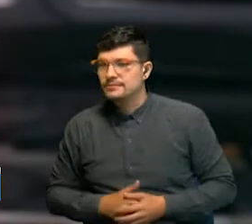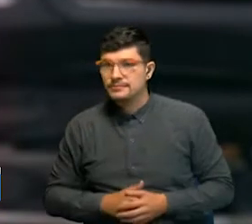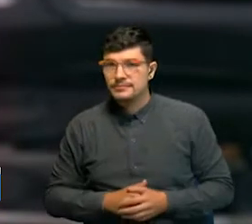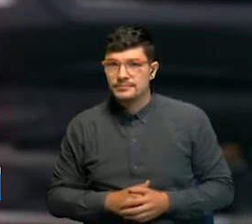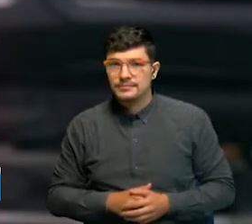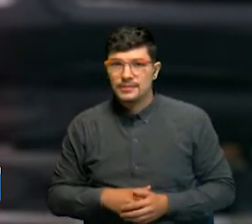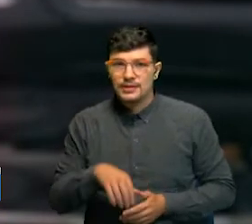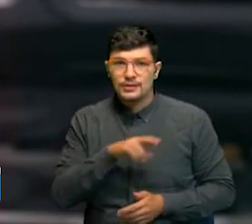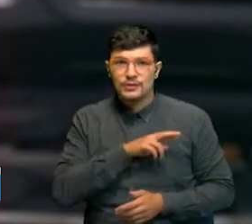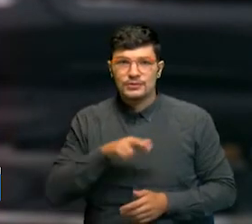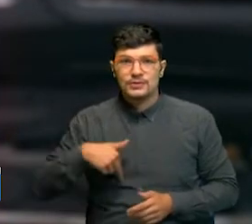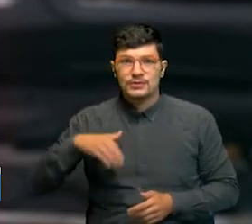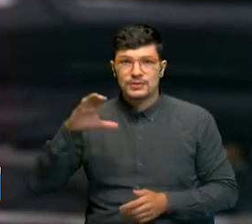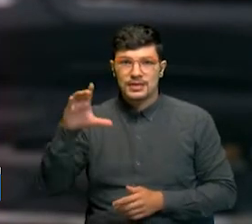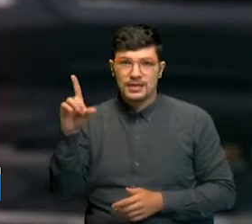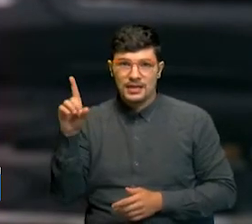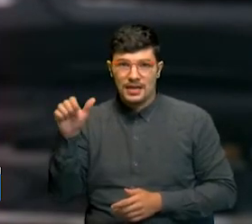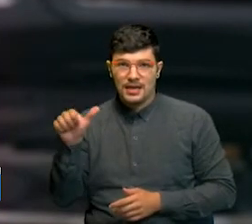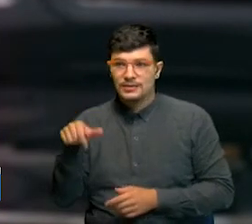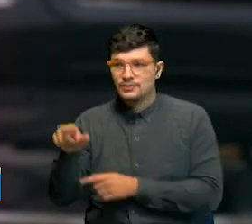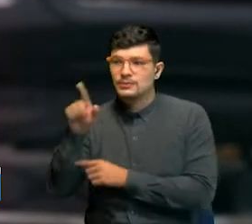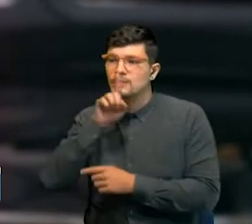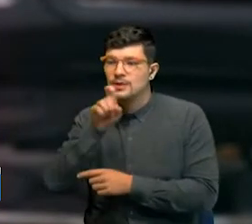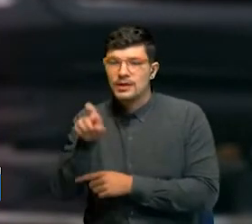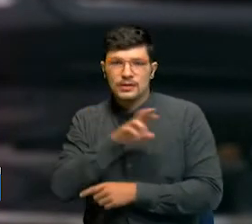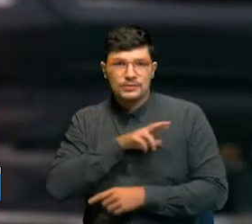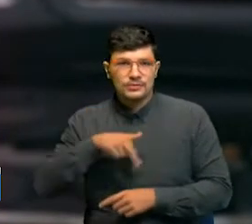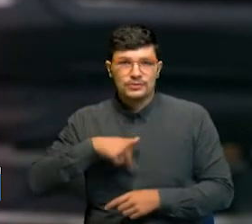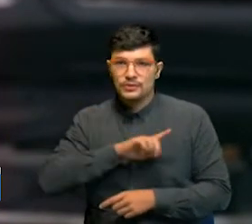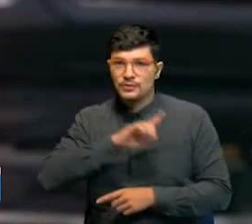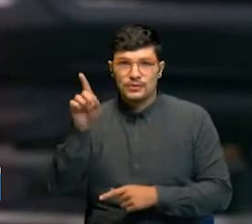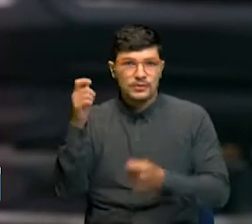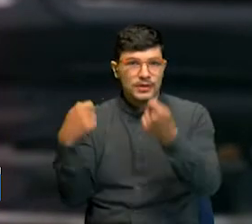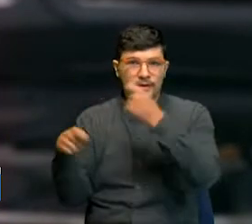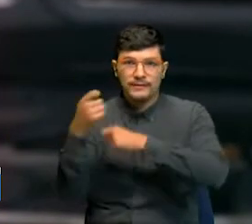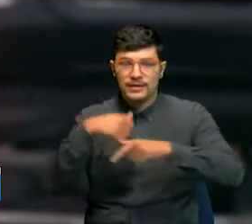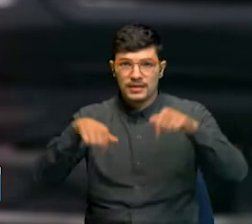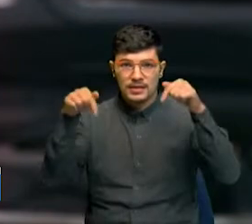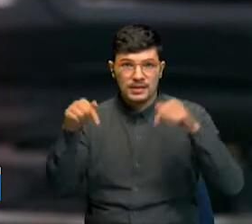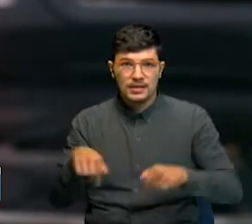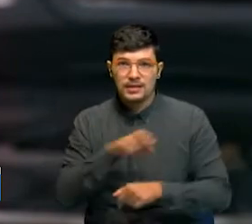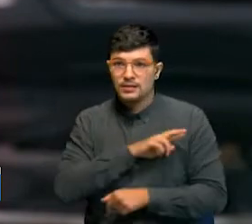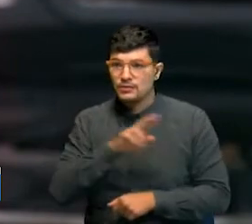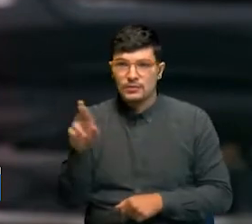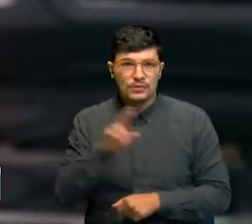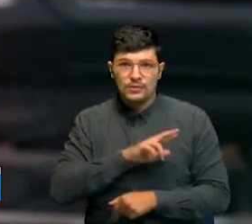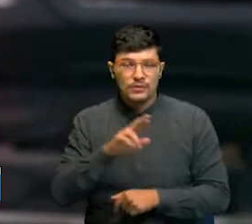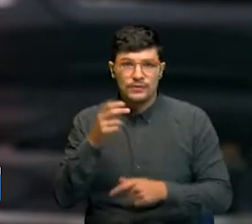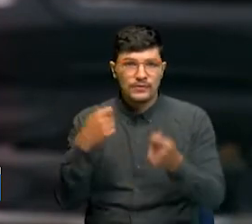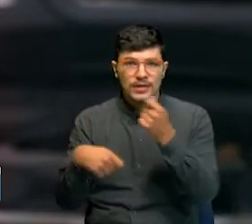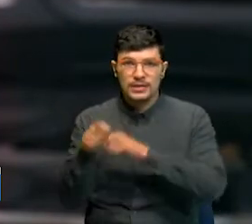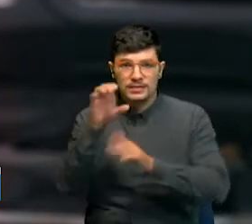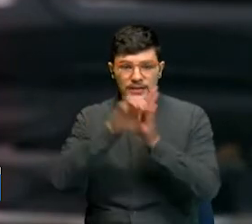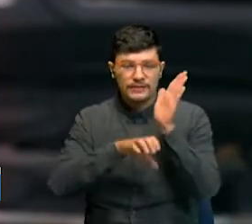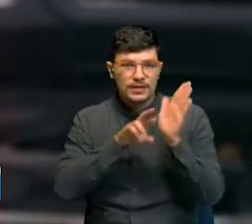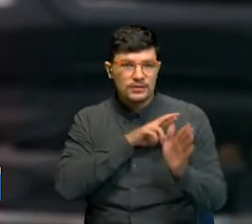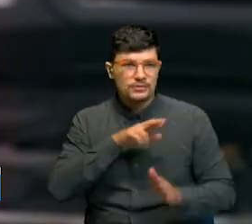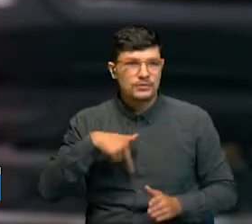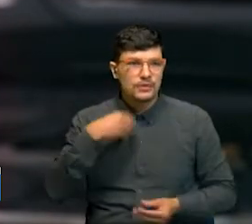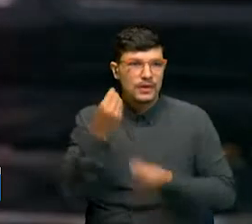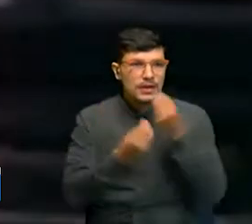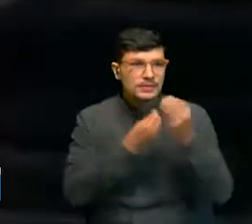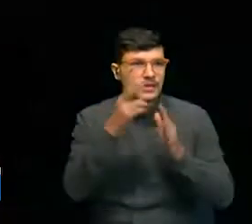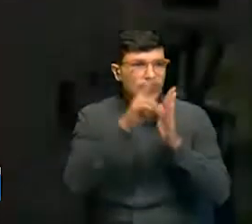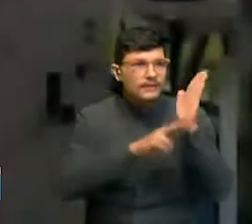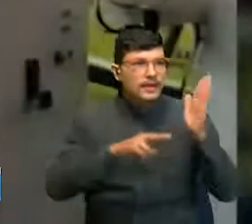los CDA de Bucaramanga y al área metropolitana, no vendemos, y de Colombia, no vendemos certificados. Nosotros realizamos revisiones